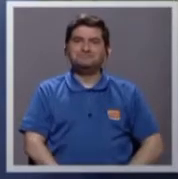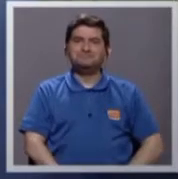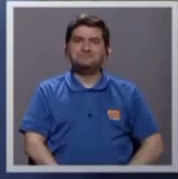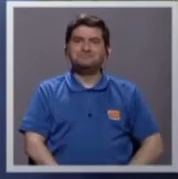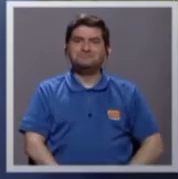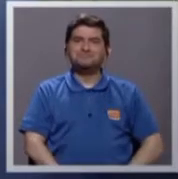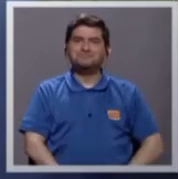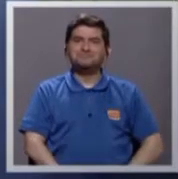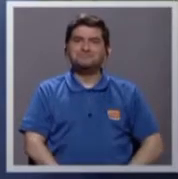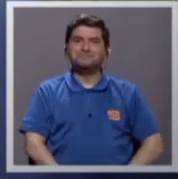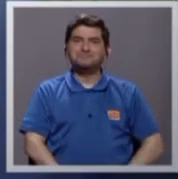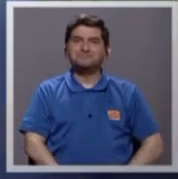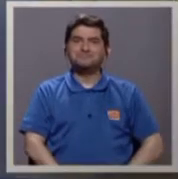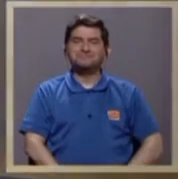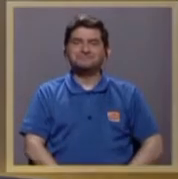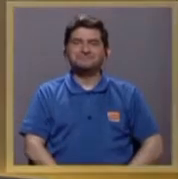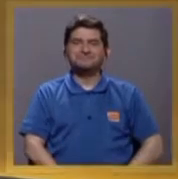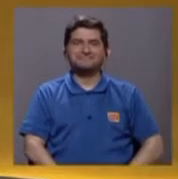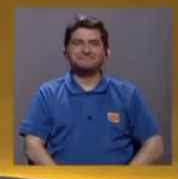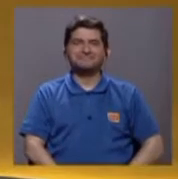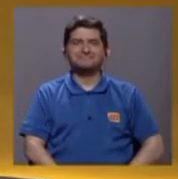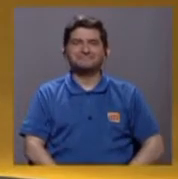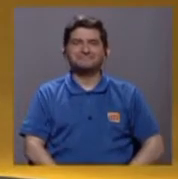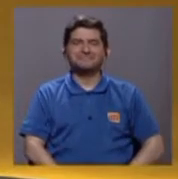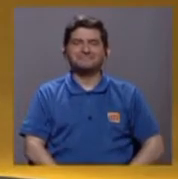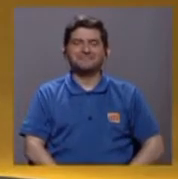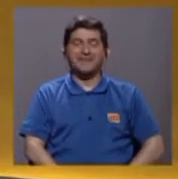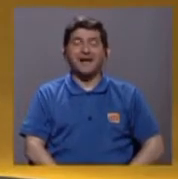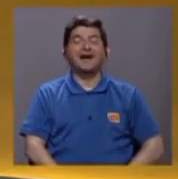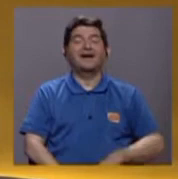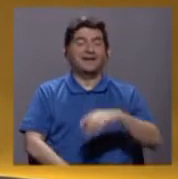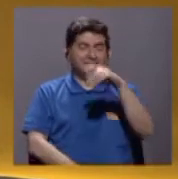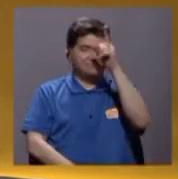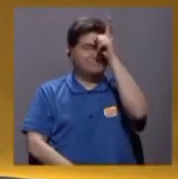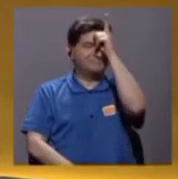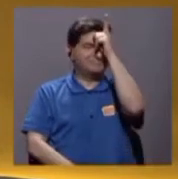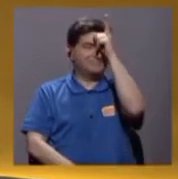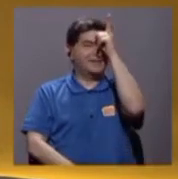dado que en esta Alemania